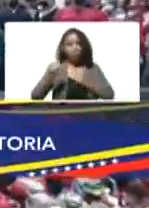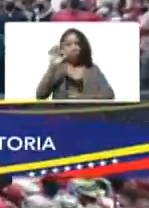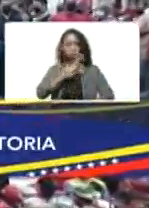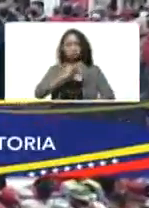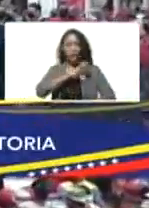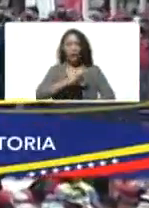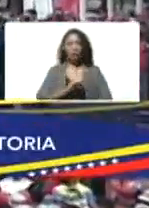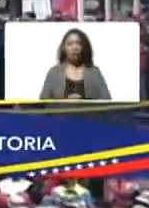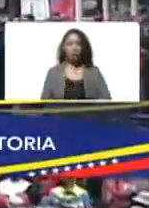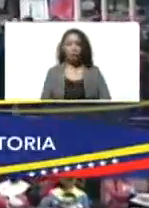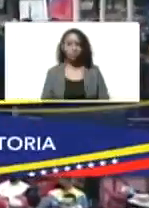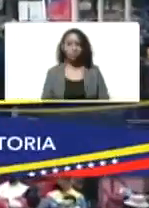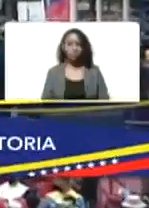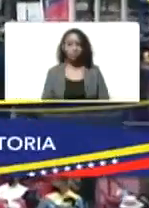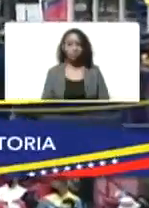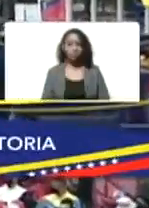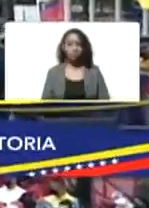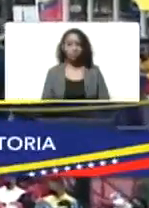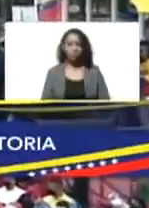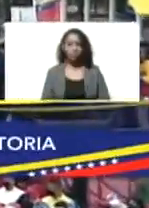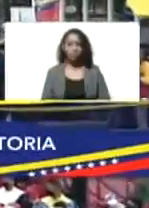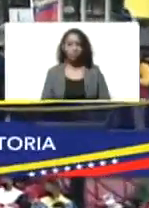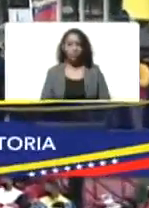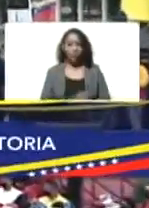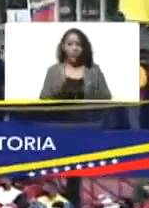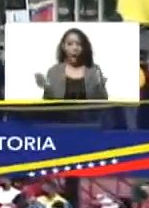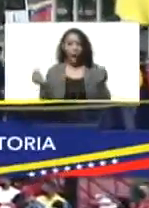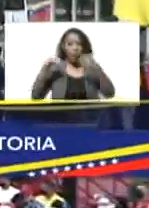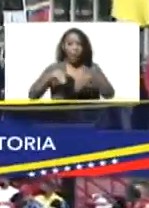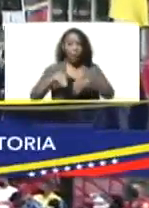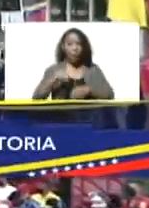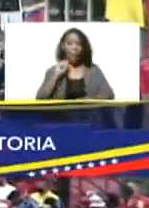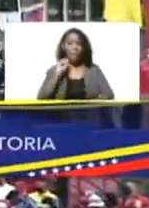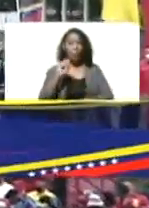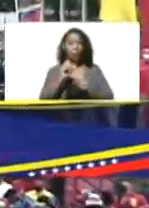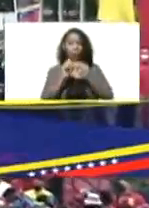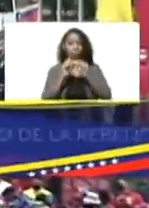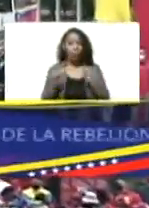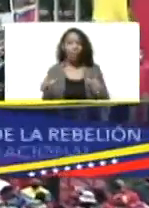sociales que el pacto de punto fijo